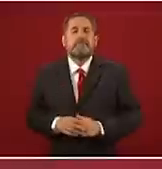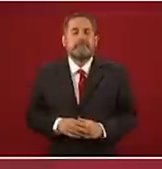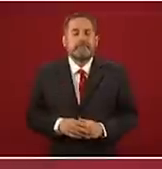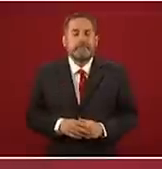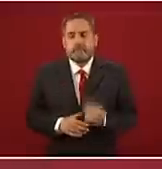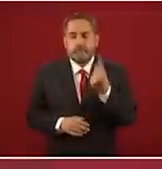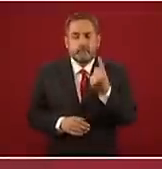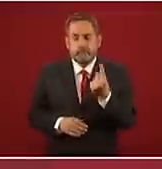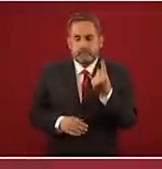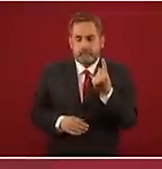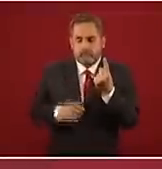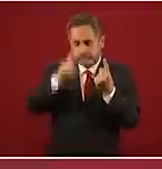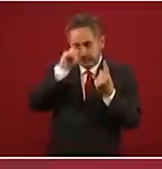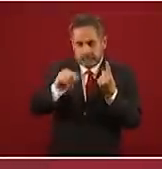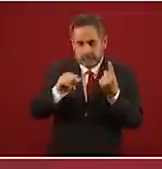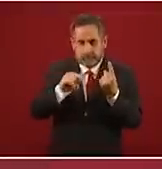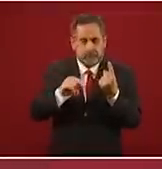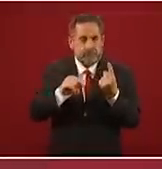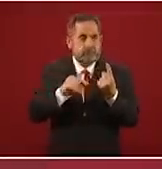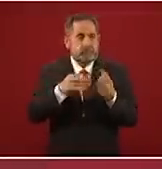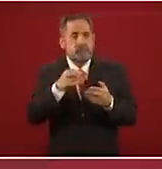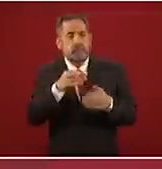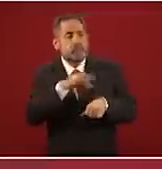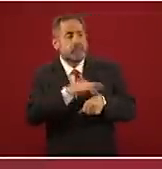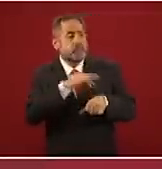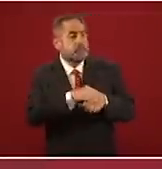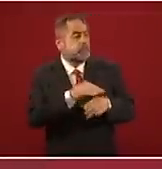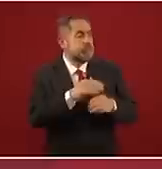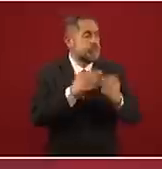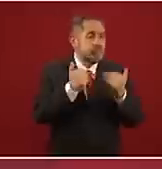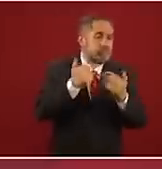uno para que no falten los médicos.